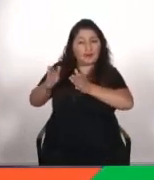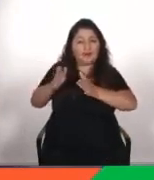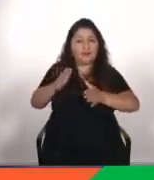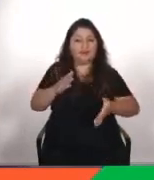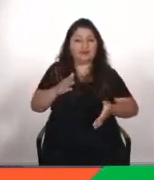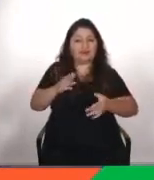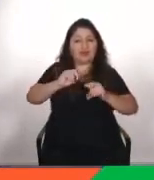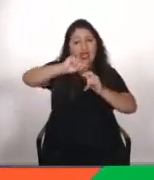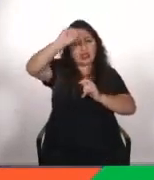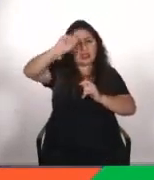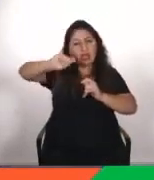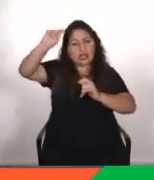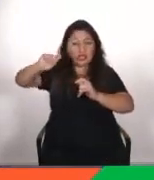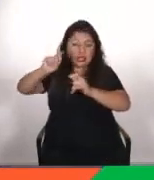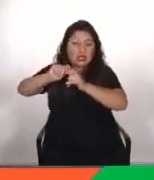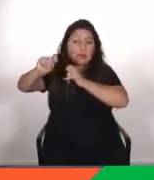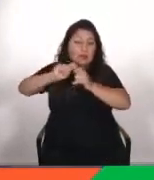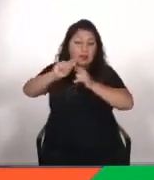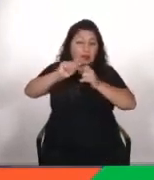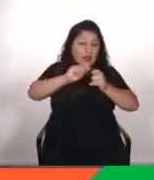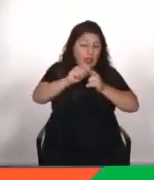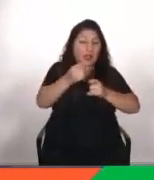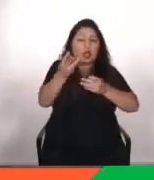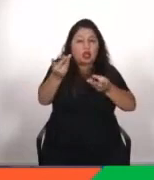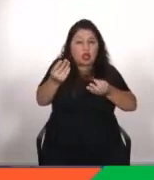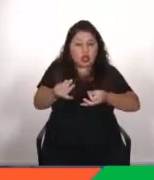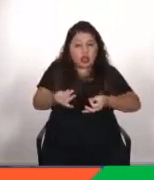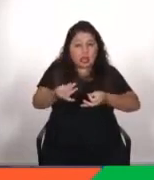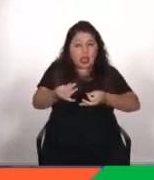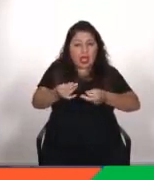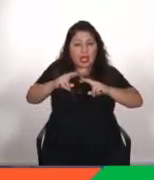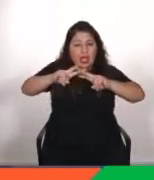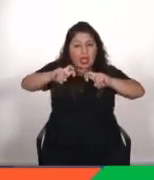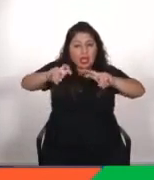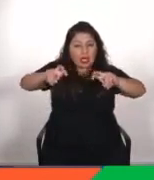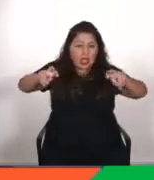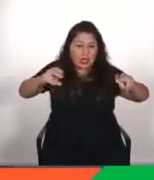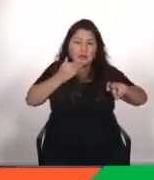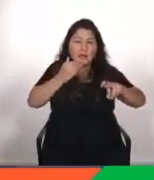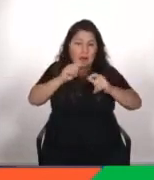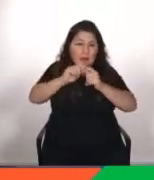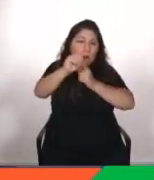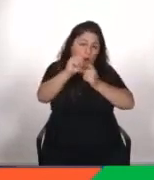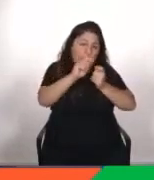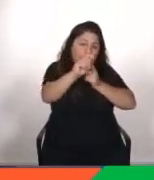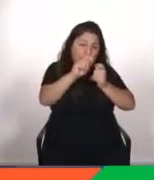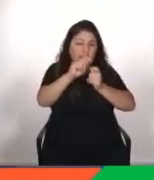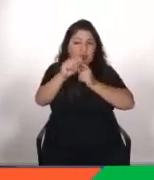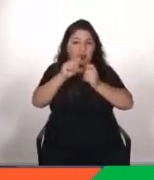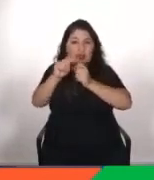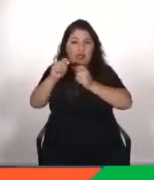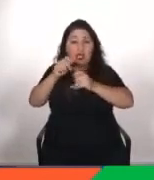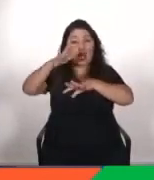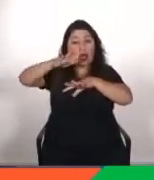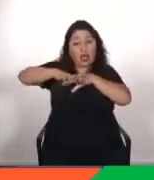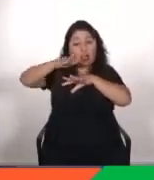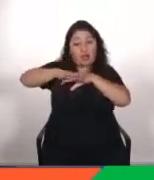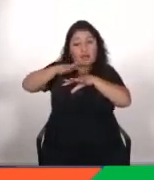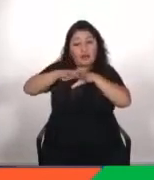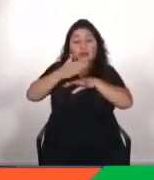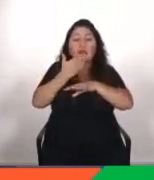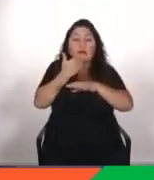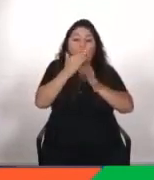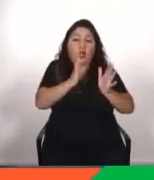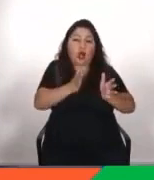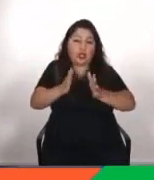Digamos, la estadística es medir, la estadística es contar, el análisis puede ser también considerado como medir, el álgebra probablemente es